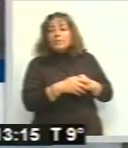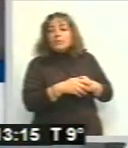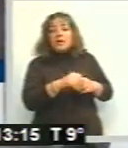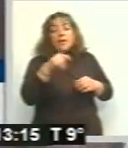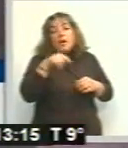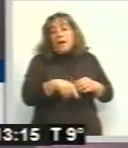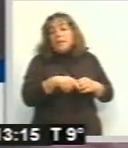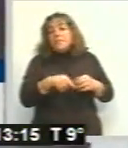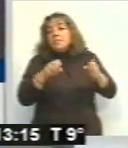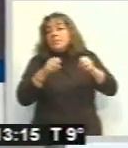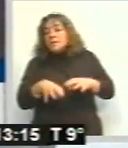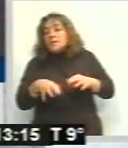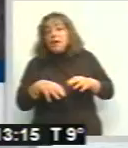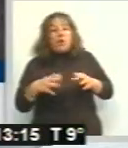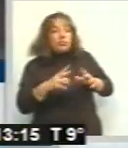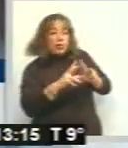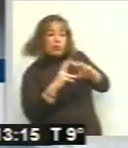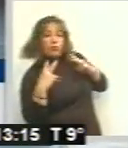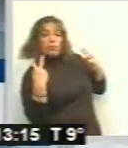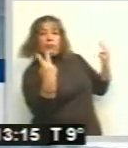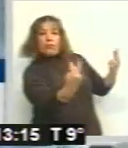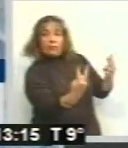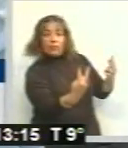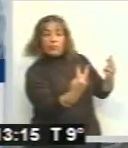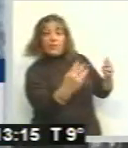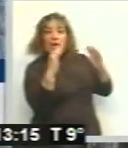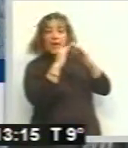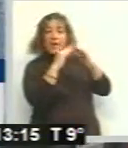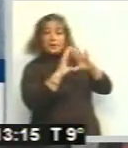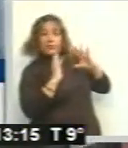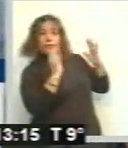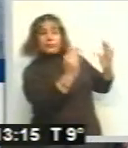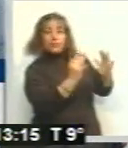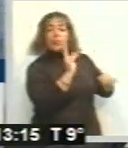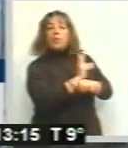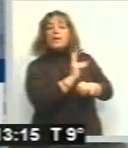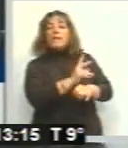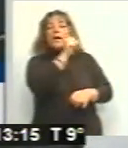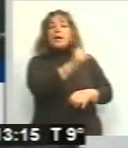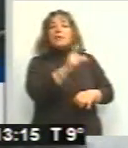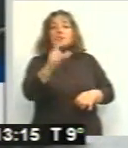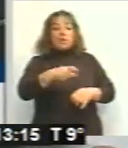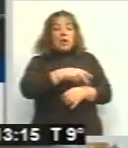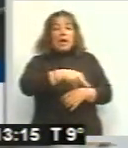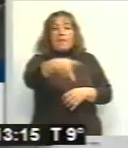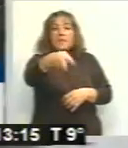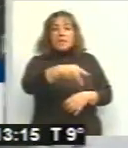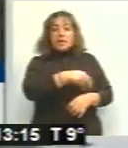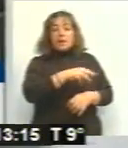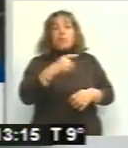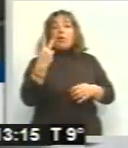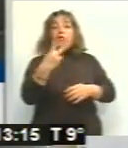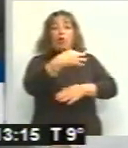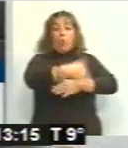se procedió a hacer una red de contención en el frente, se cuidó que la gente por ahí no circule en un radio de